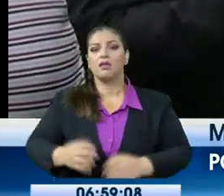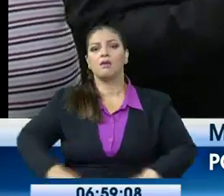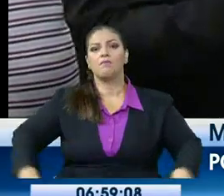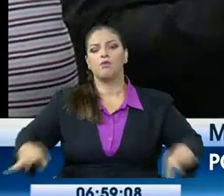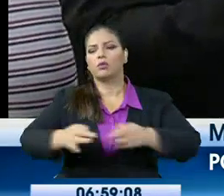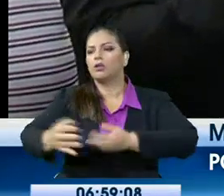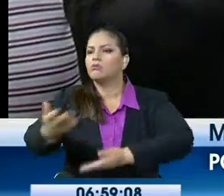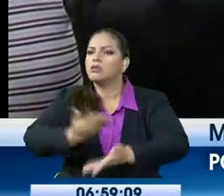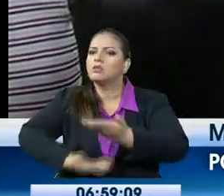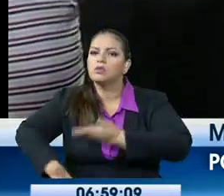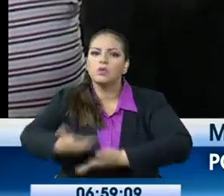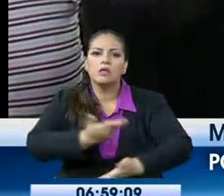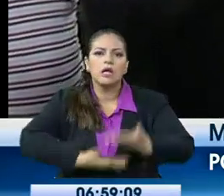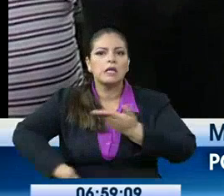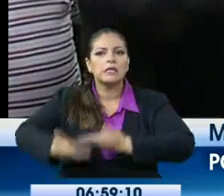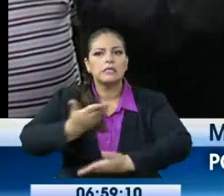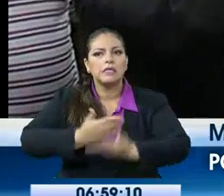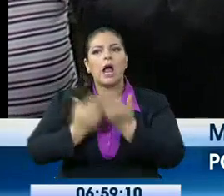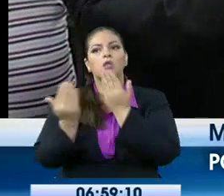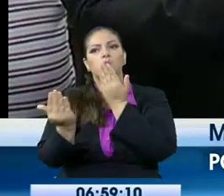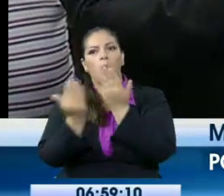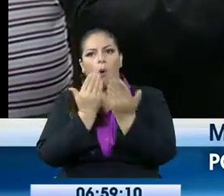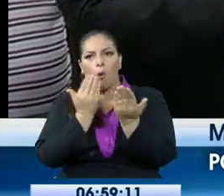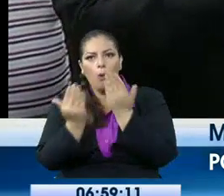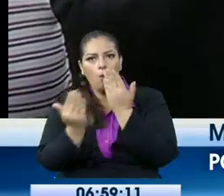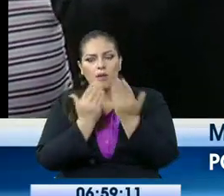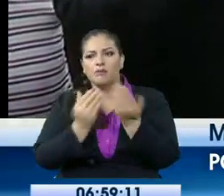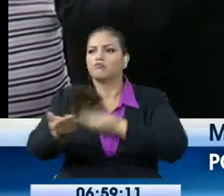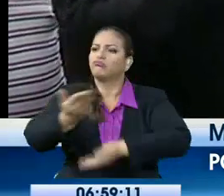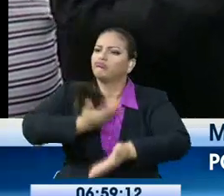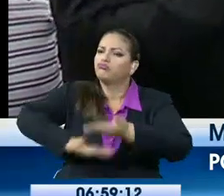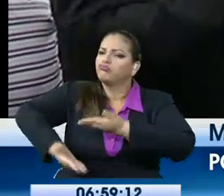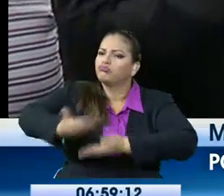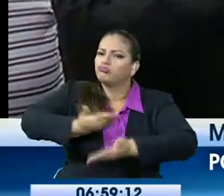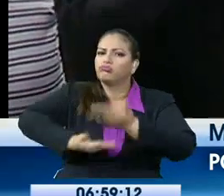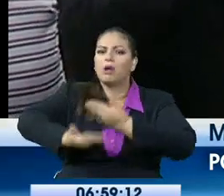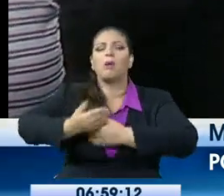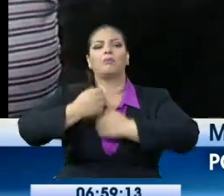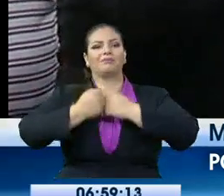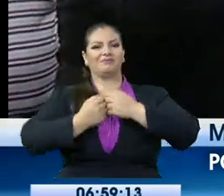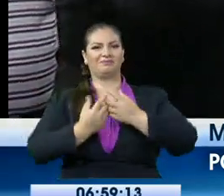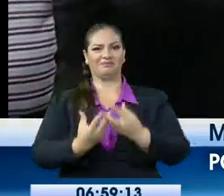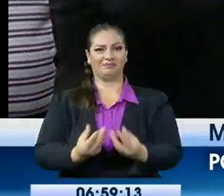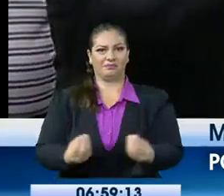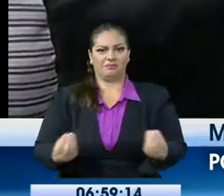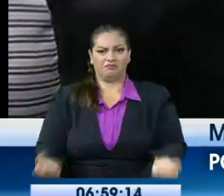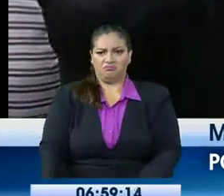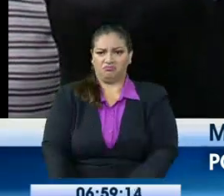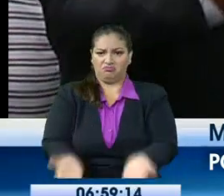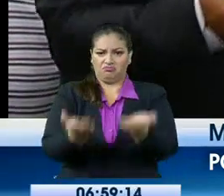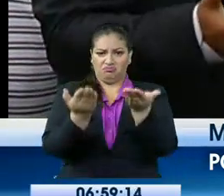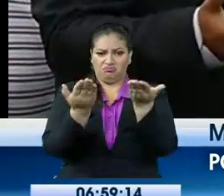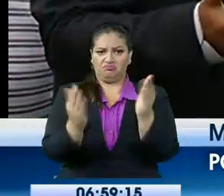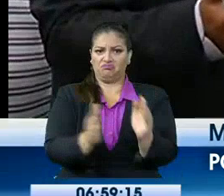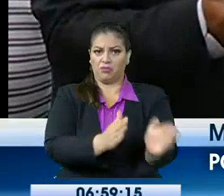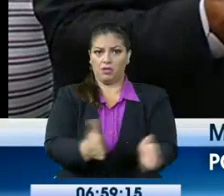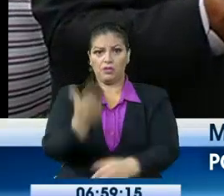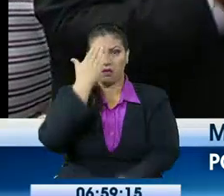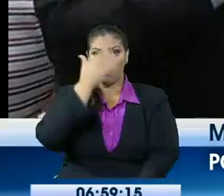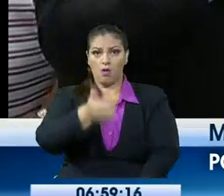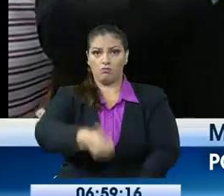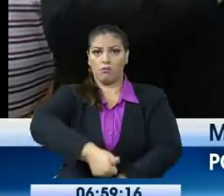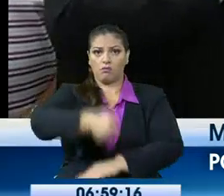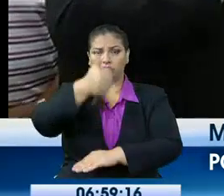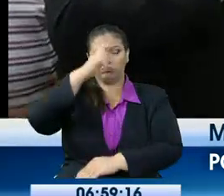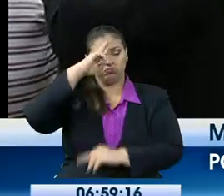socializar primeramente, por lo menos con la mayoría de los moradores. Y una vez que tengamos socializado, ustedes tienen toda la abertura, ustedes son la autoridad. Nosotros lo